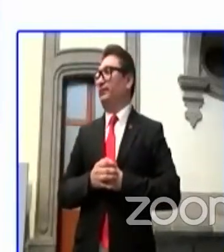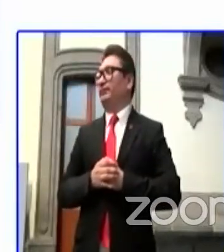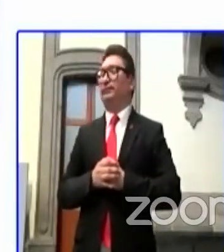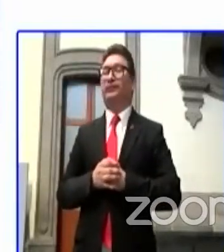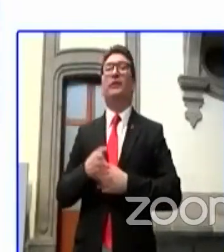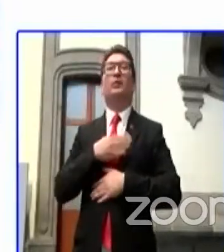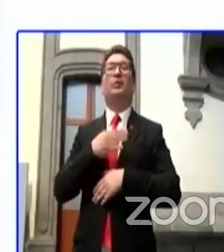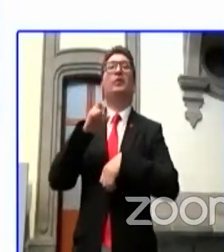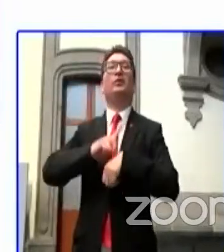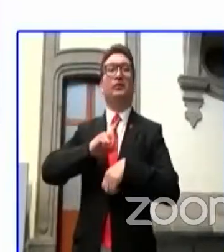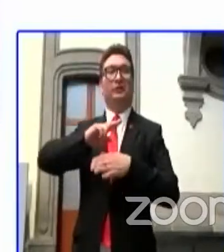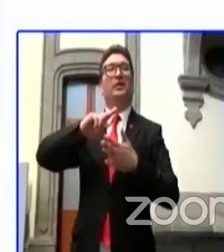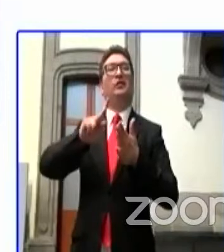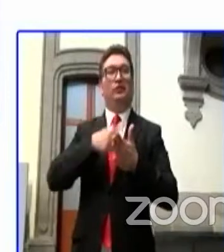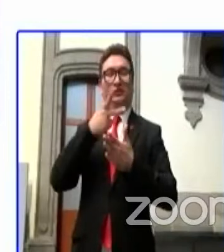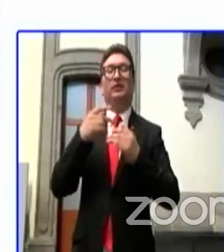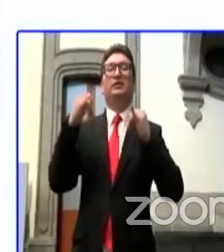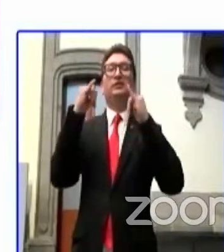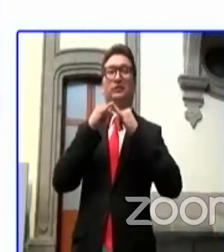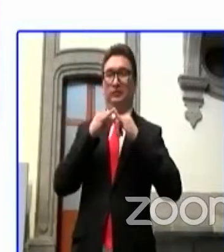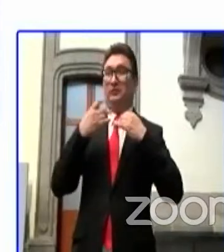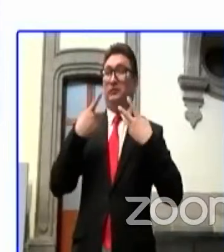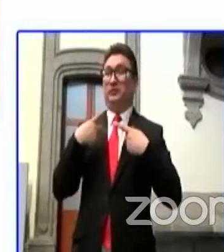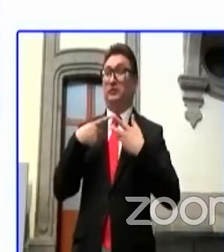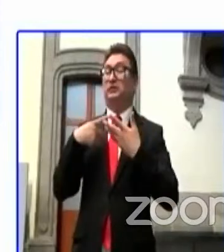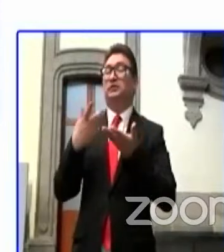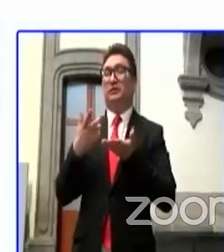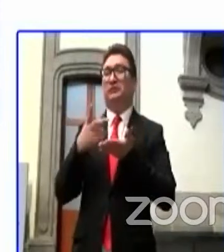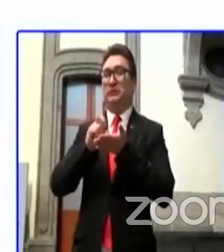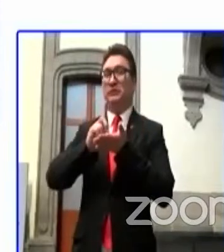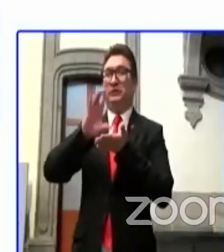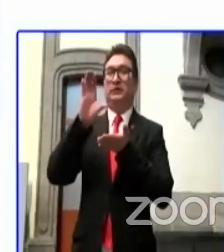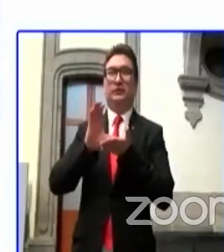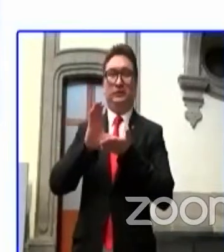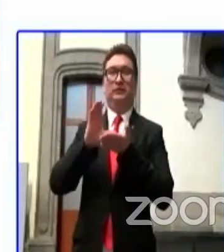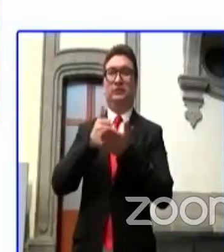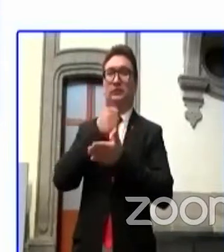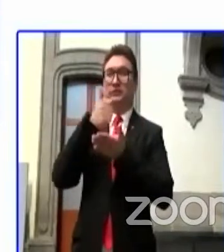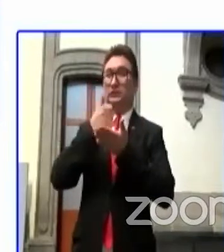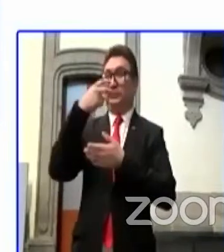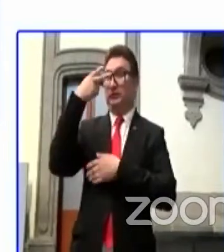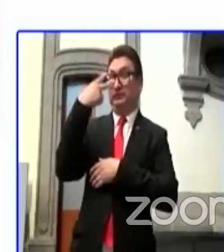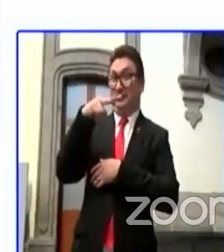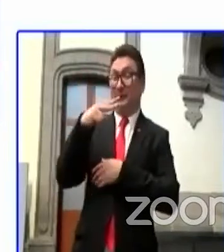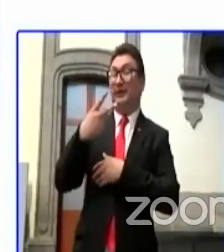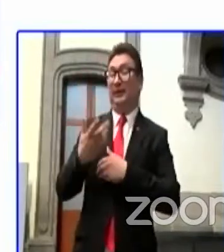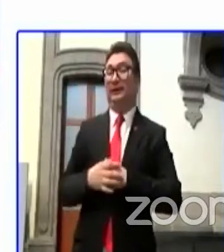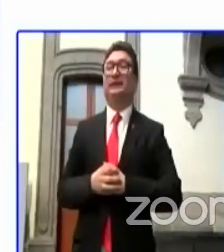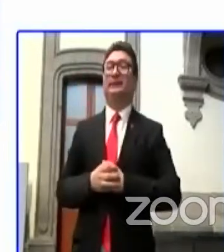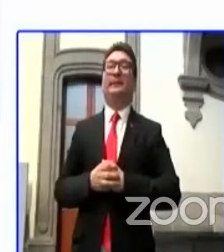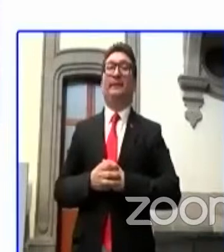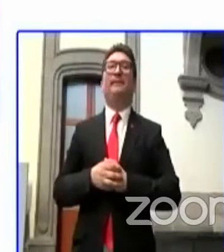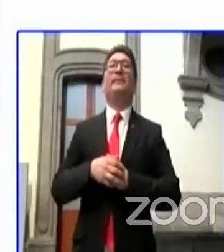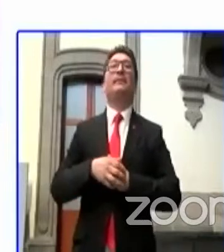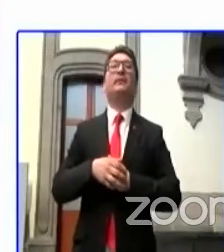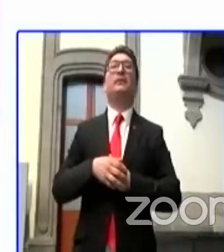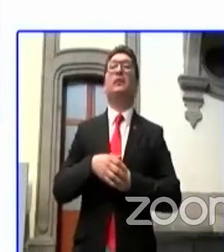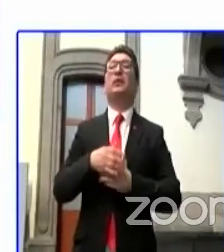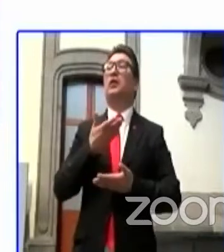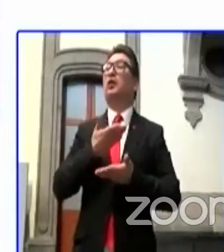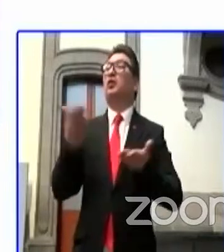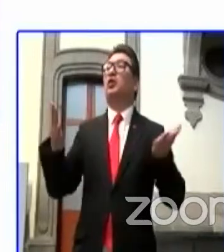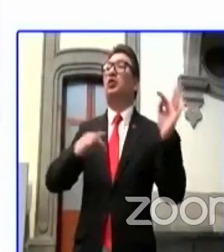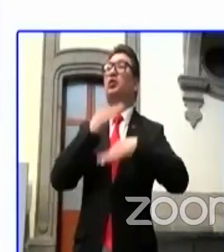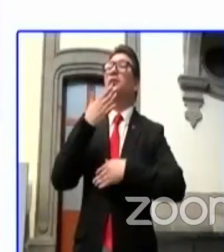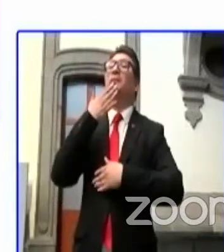días nuevamente. El Instituto de las Personas con Discapacidad de la Ciudad de México les da la más